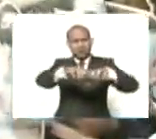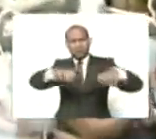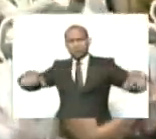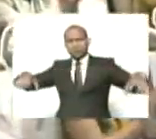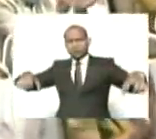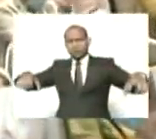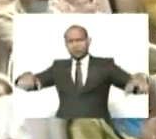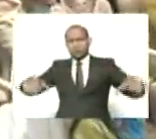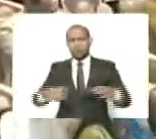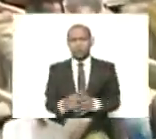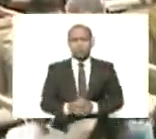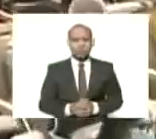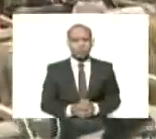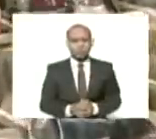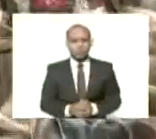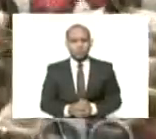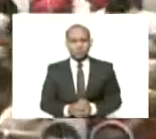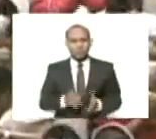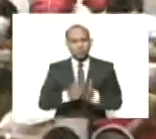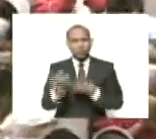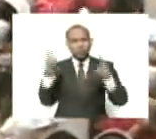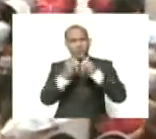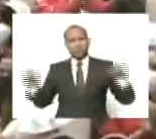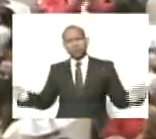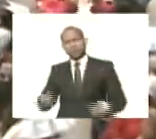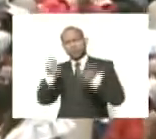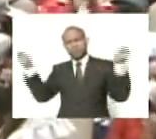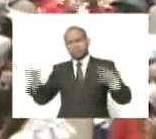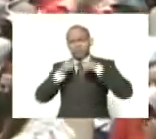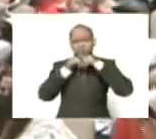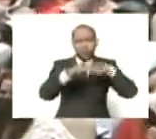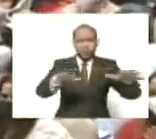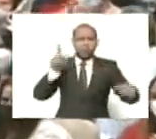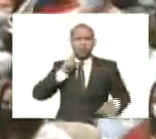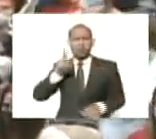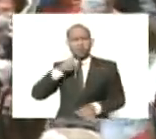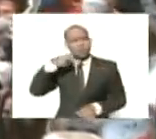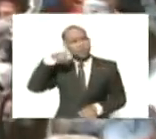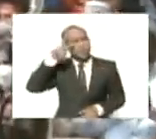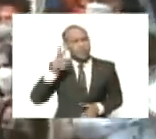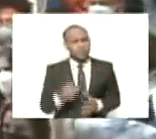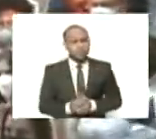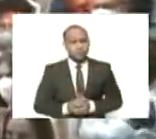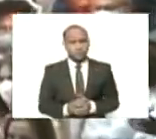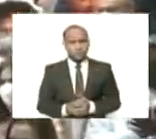servir a las campañas de difamación y de confusión.